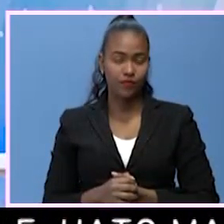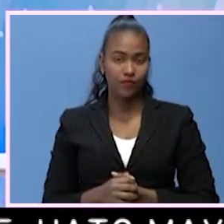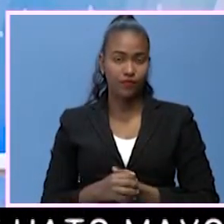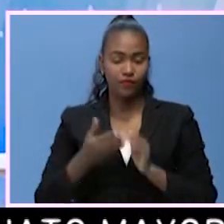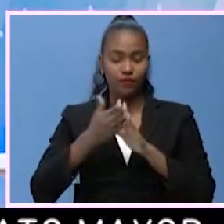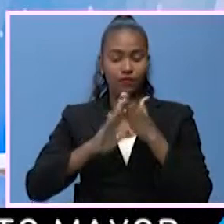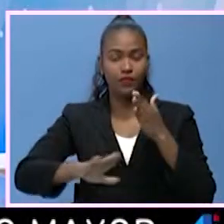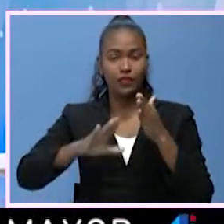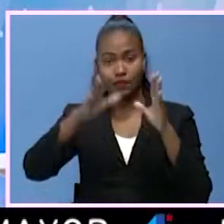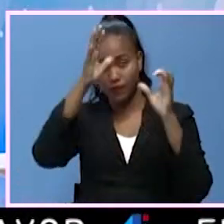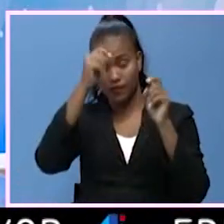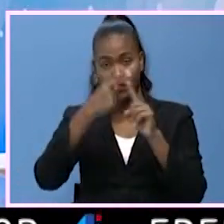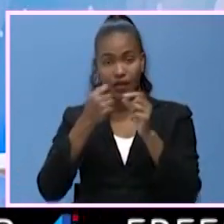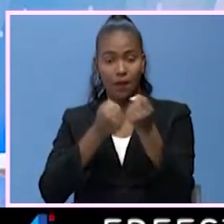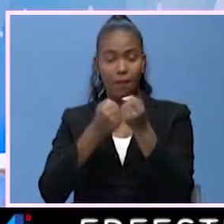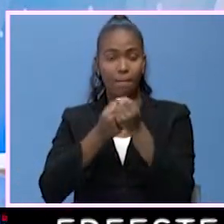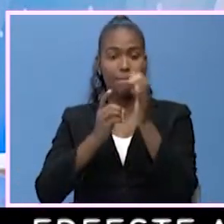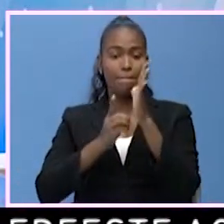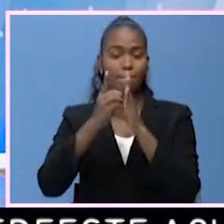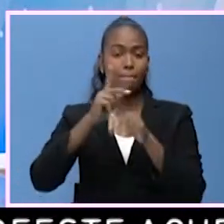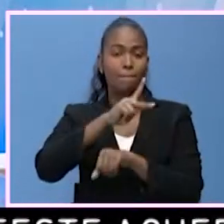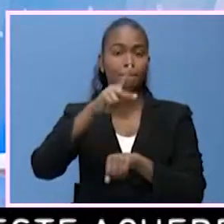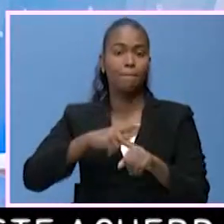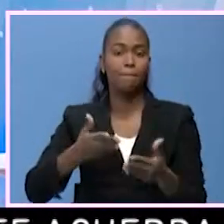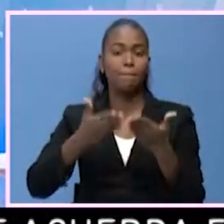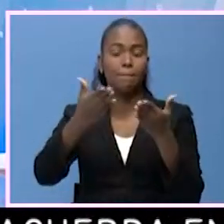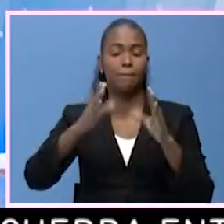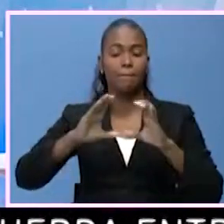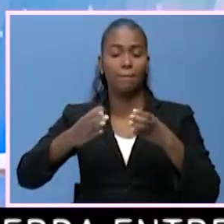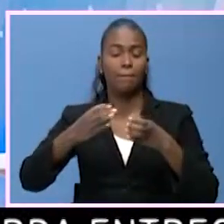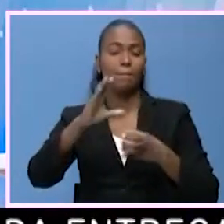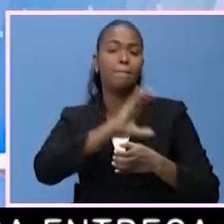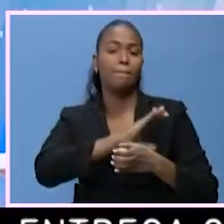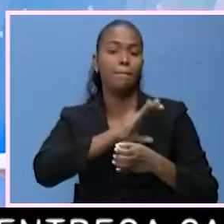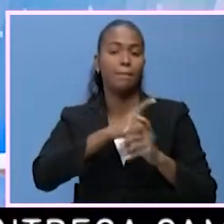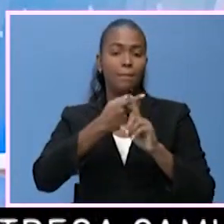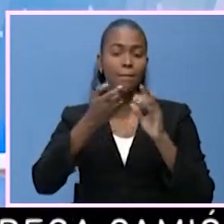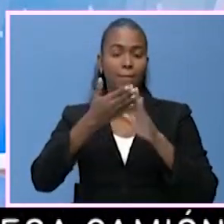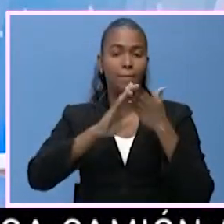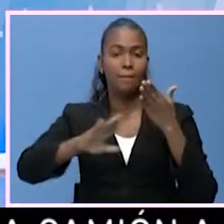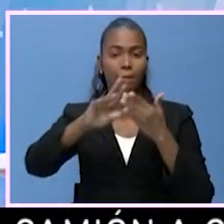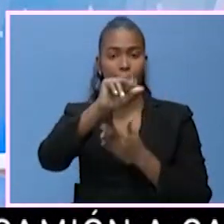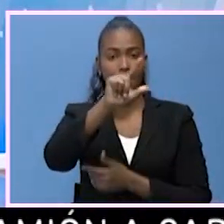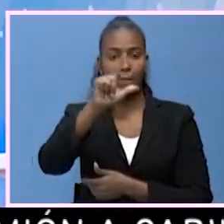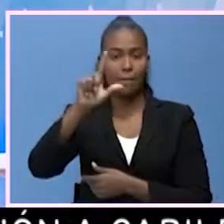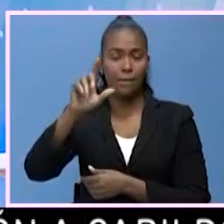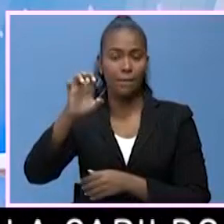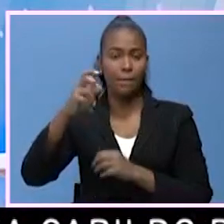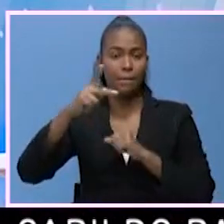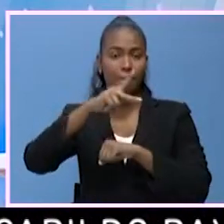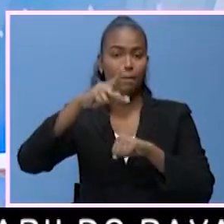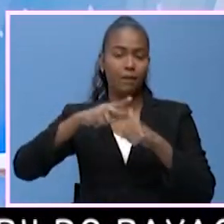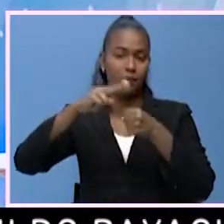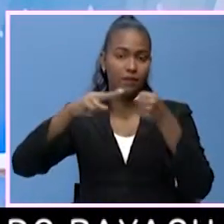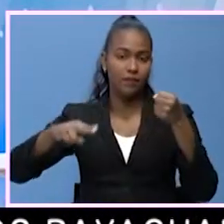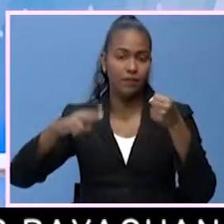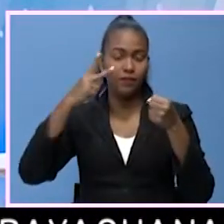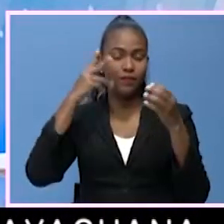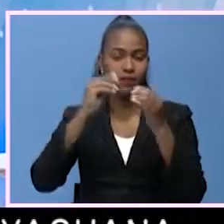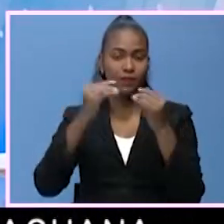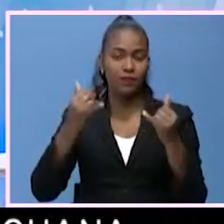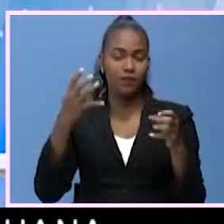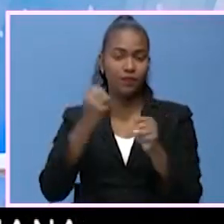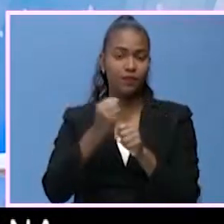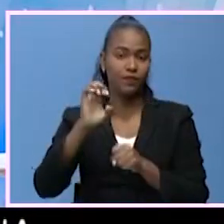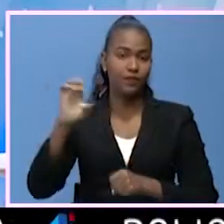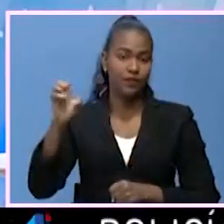La Comisión Presidencial de Apoyo al Desarrollo Provincial entregó un destacamento policial en el municipio El Valle, provincia Atomayor. Más detalles en el